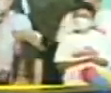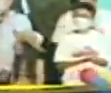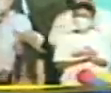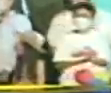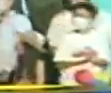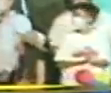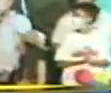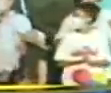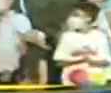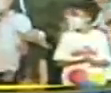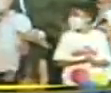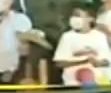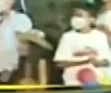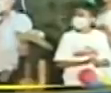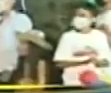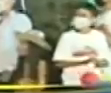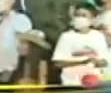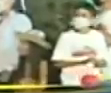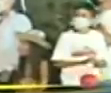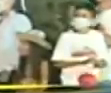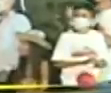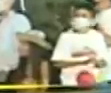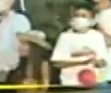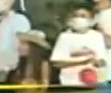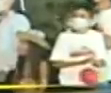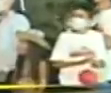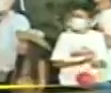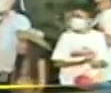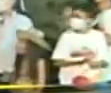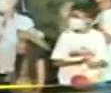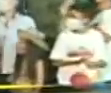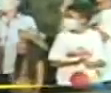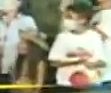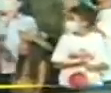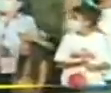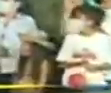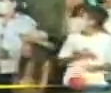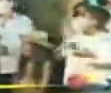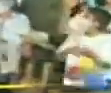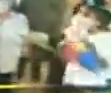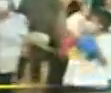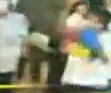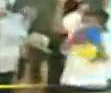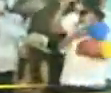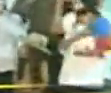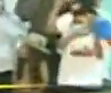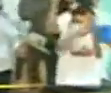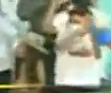develamos este hito. A la una, a las dos y a las tres.